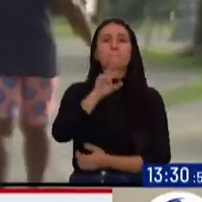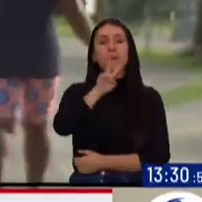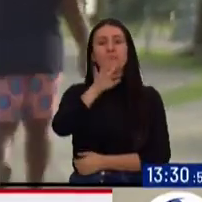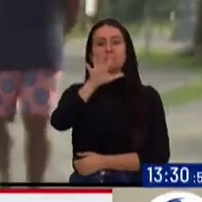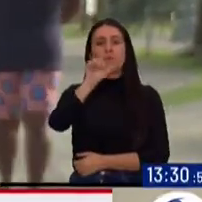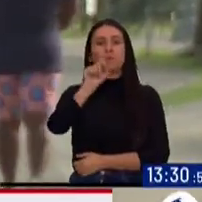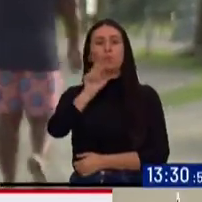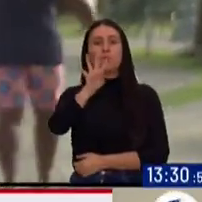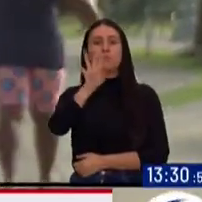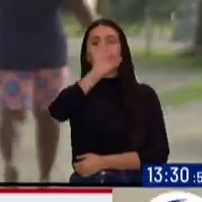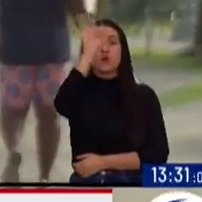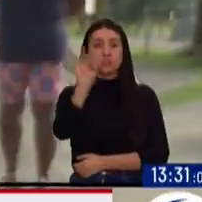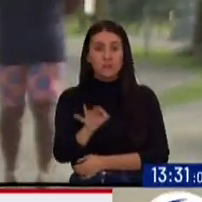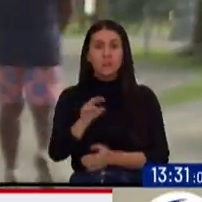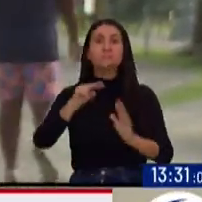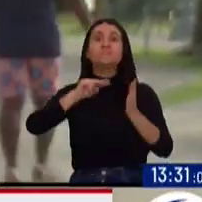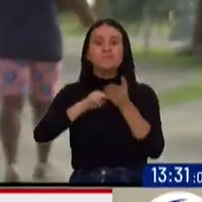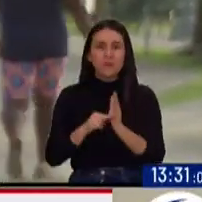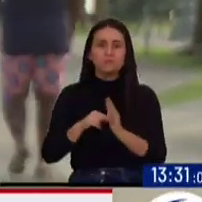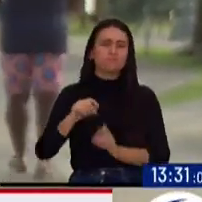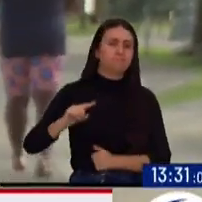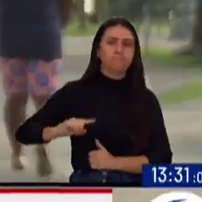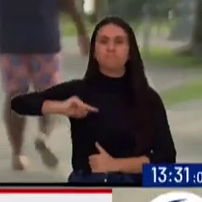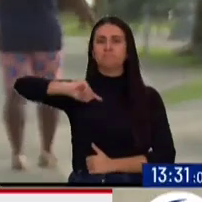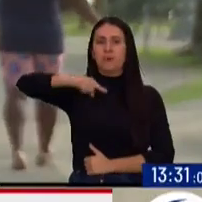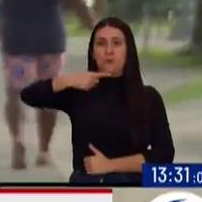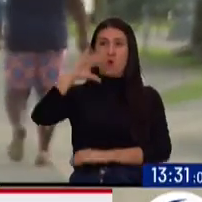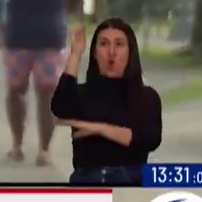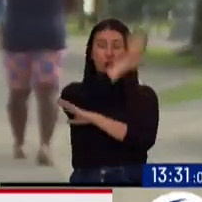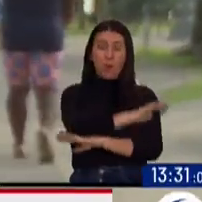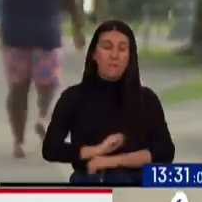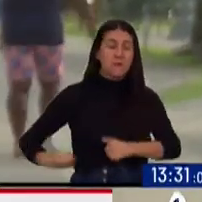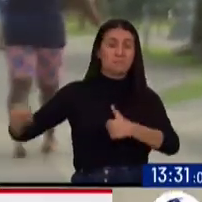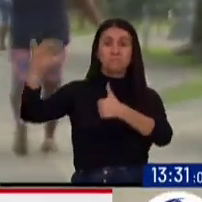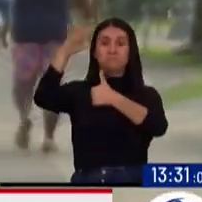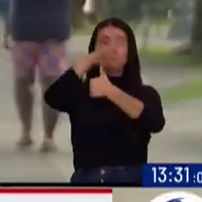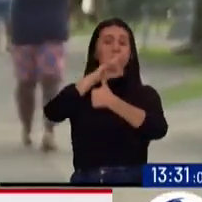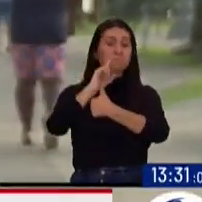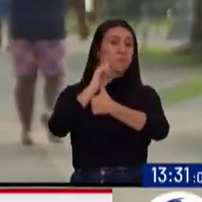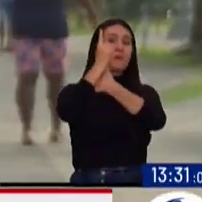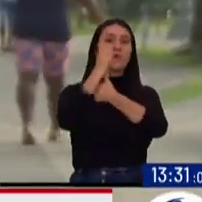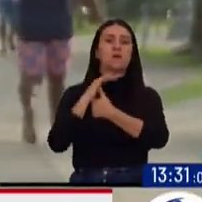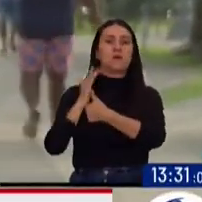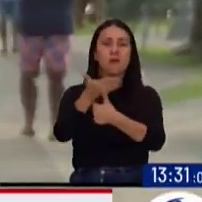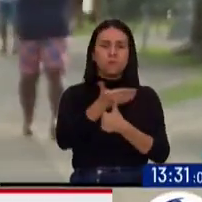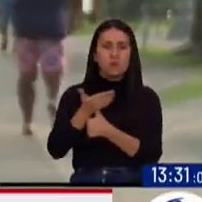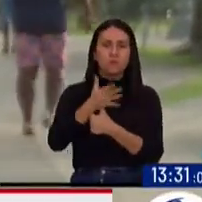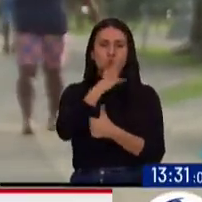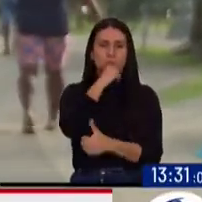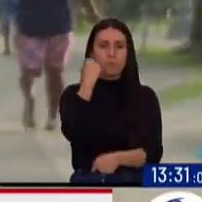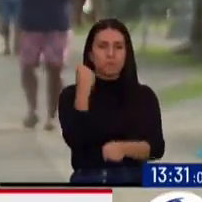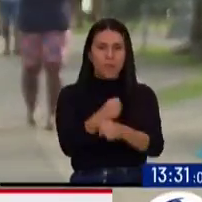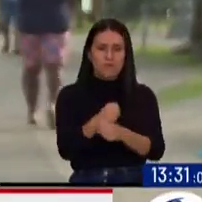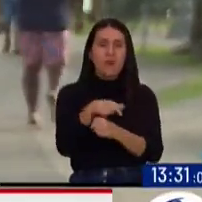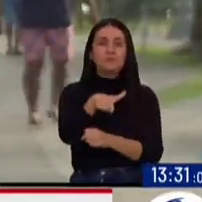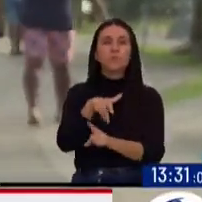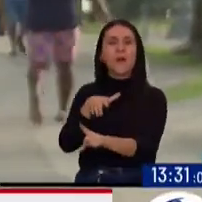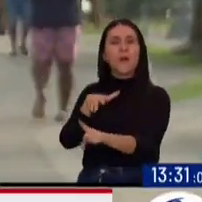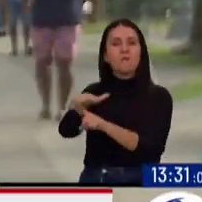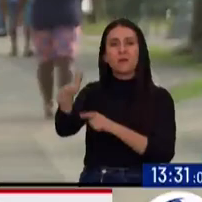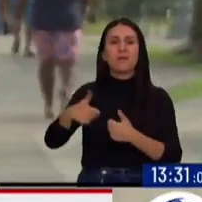lo ubica desafortunadamente en el primer lugar del país. Esta situación, según la población, repercute en